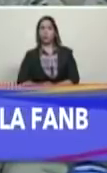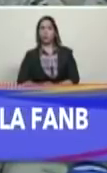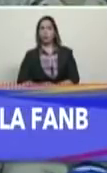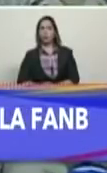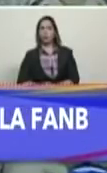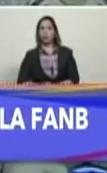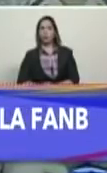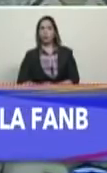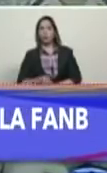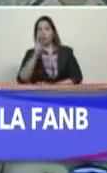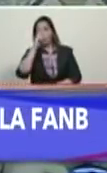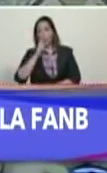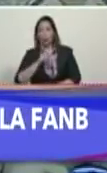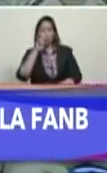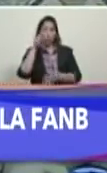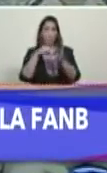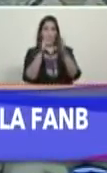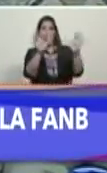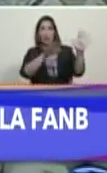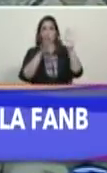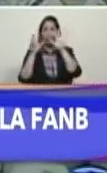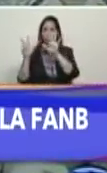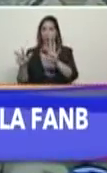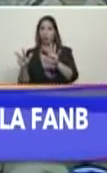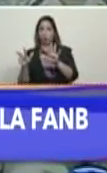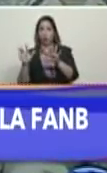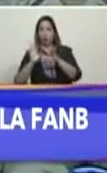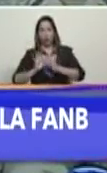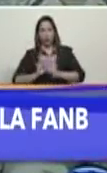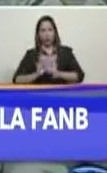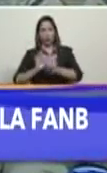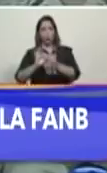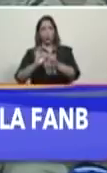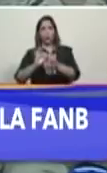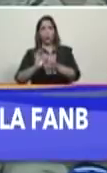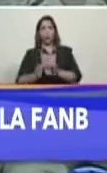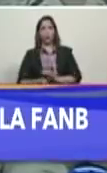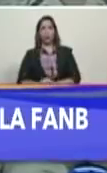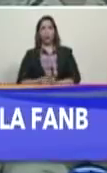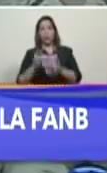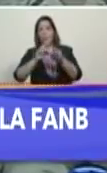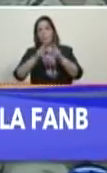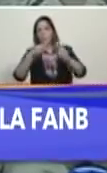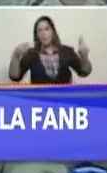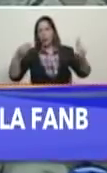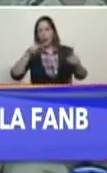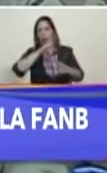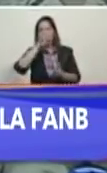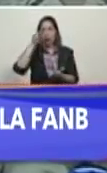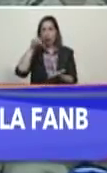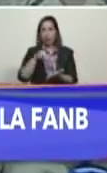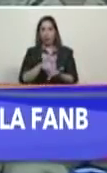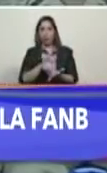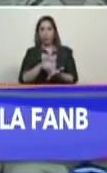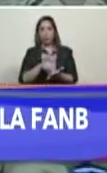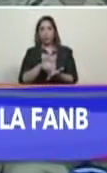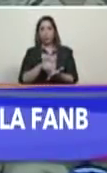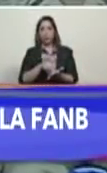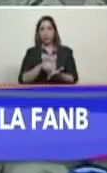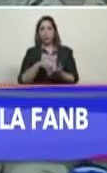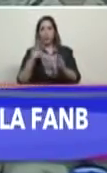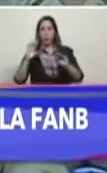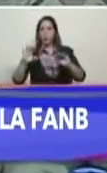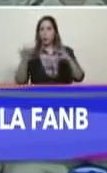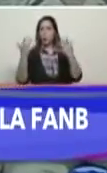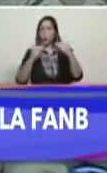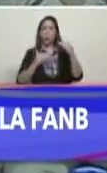en el año 2018 y consolidar la paz nacional. Logramos remontar todas